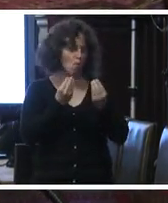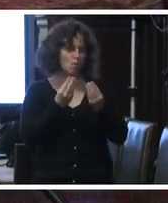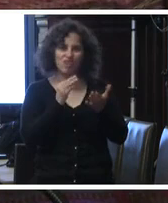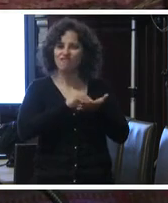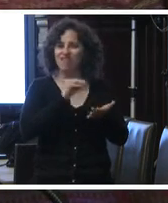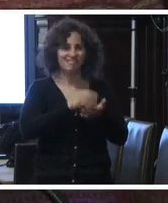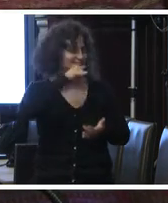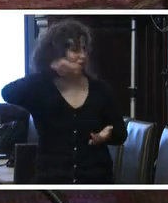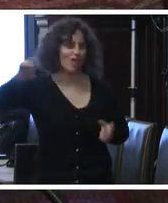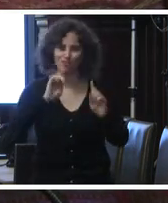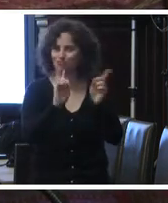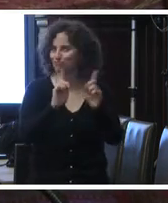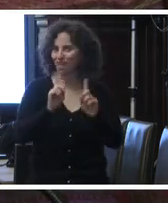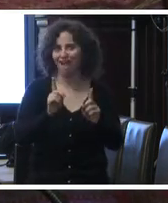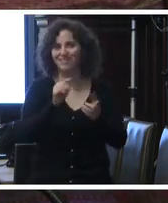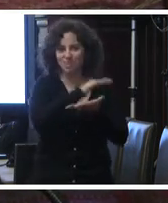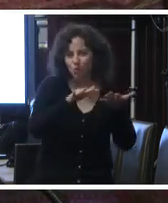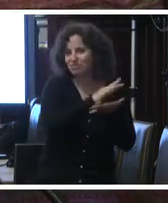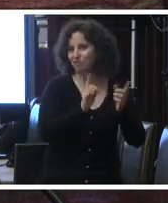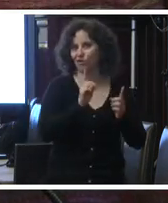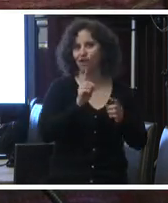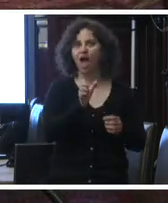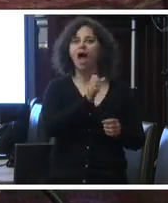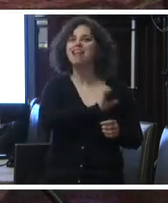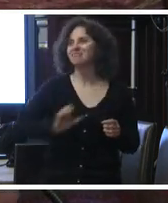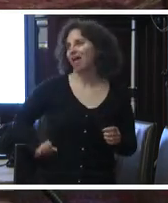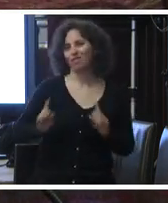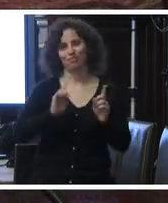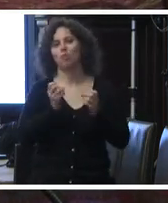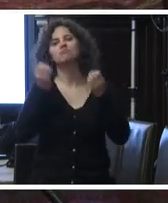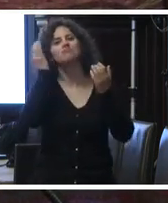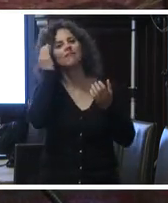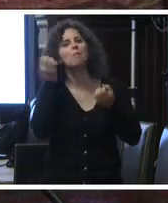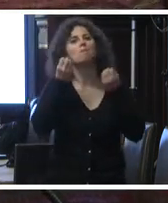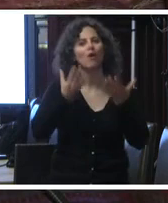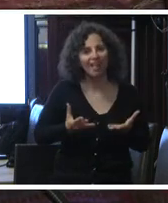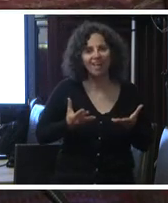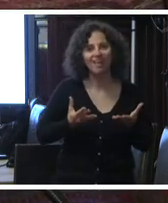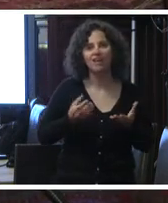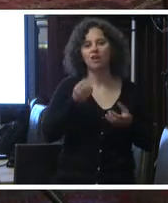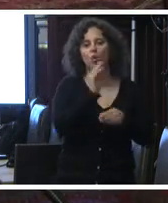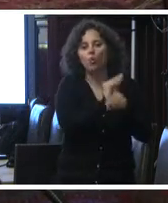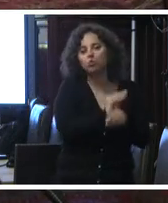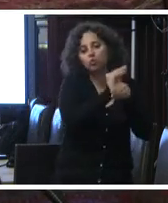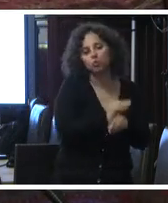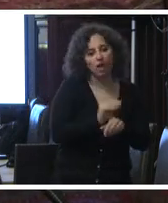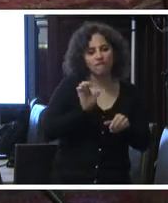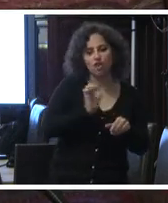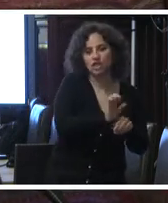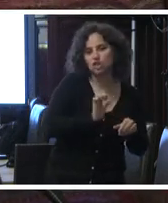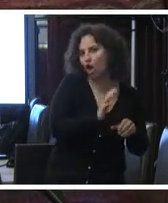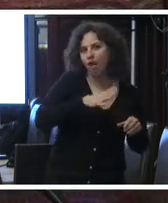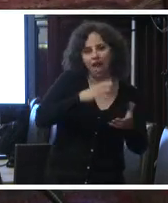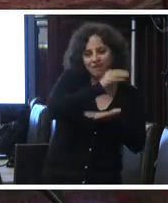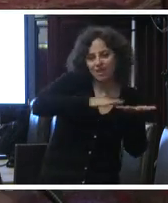son denunciados a las instancias estatales, producto, sabemos, pues, de una cultura de violación que se vive en